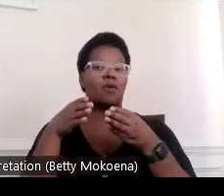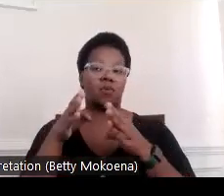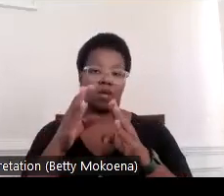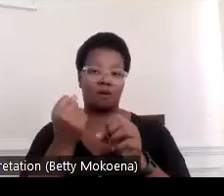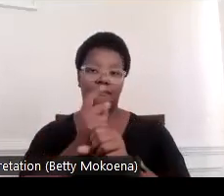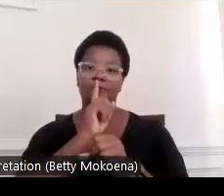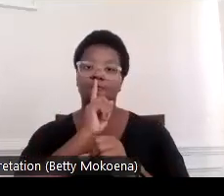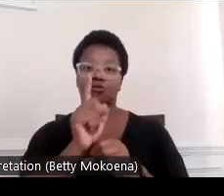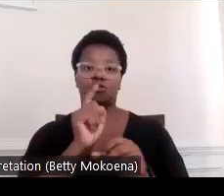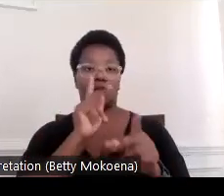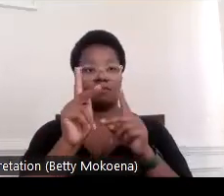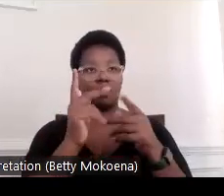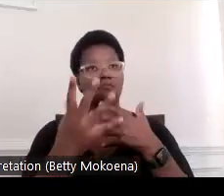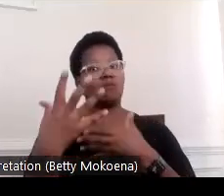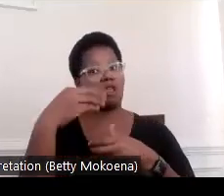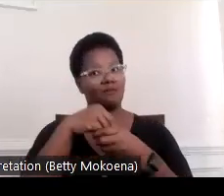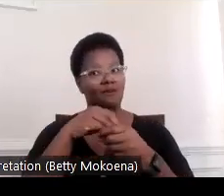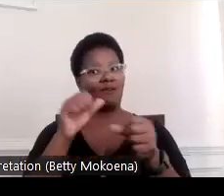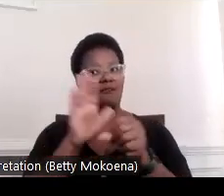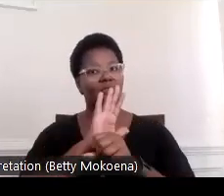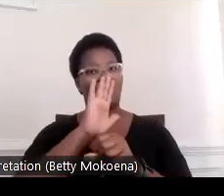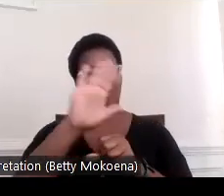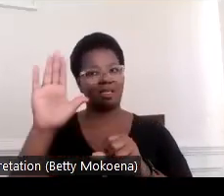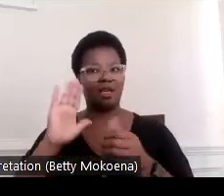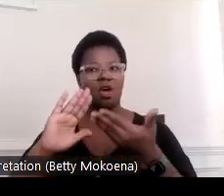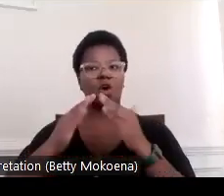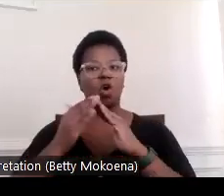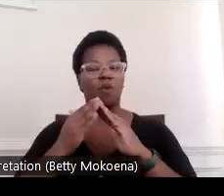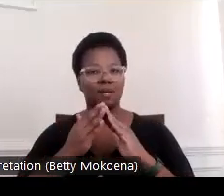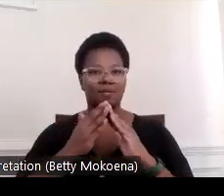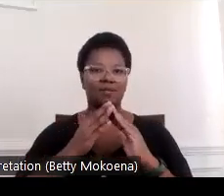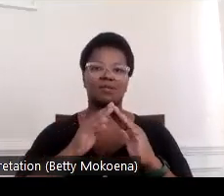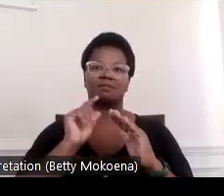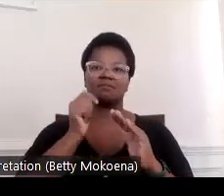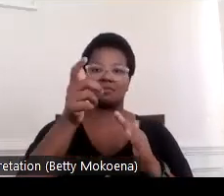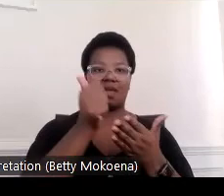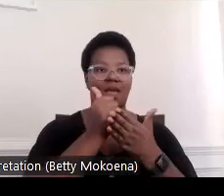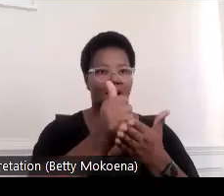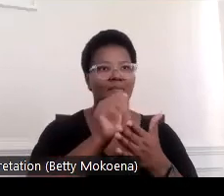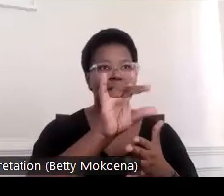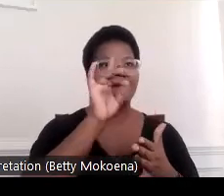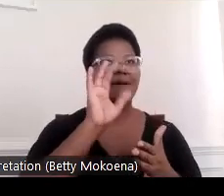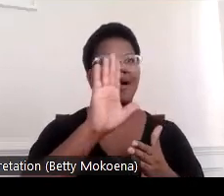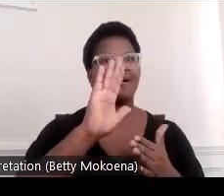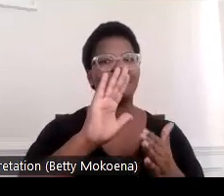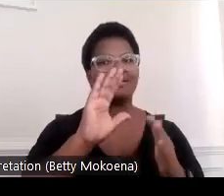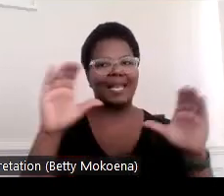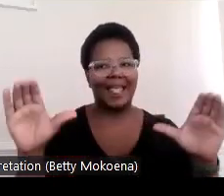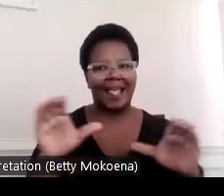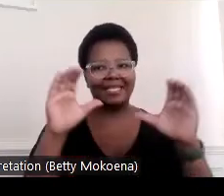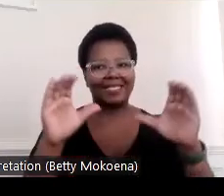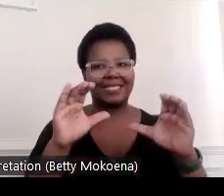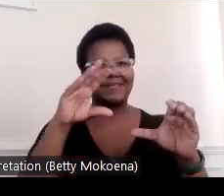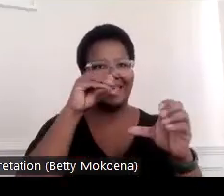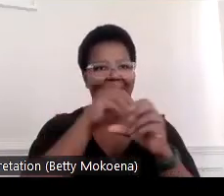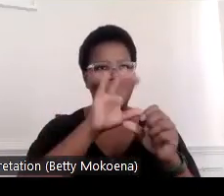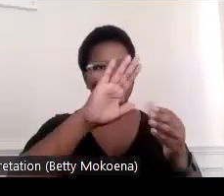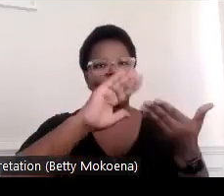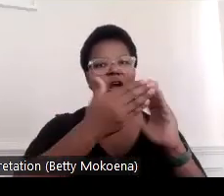asegurar que la gente esté participando en su comunidad es ayudándolos a encontrar actividades locales